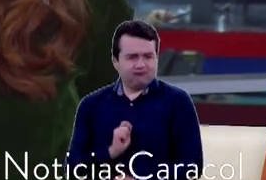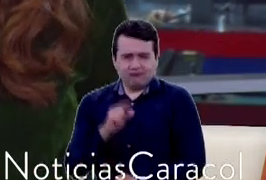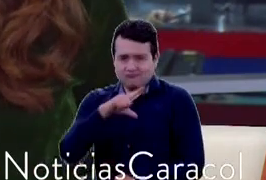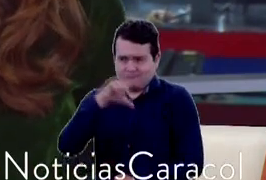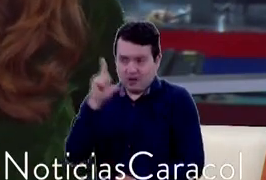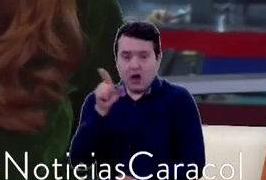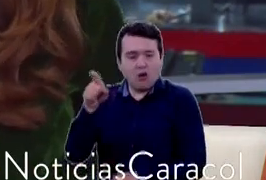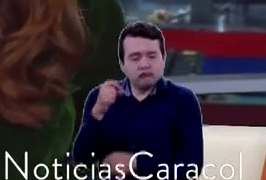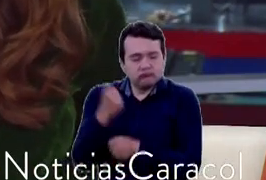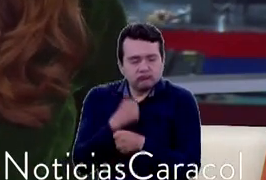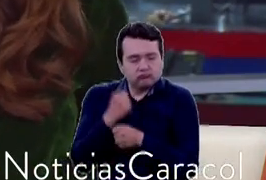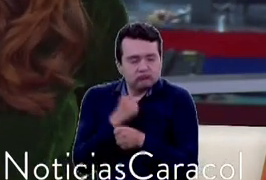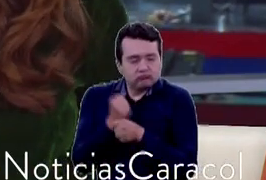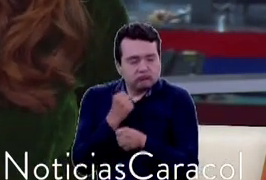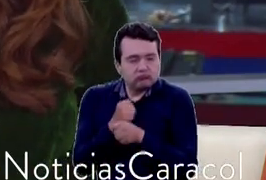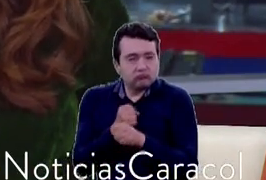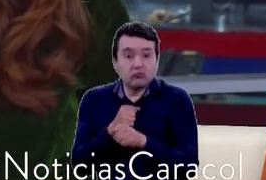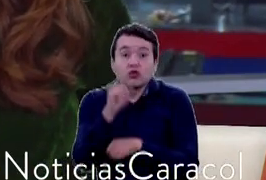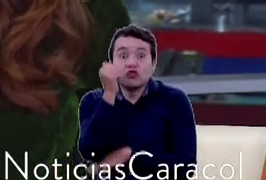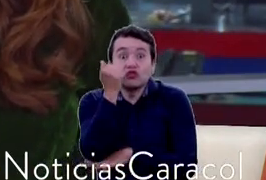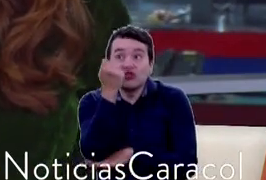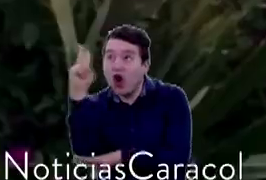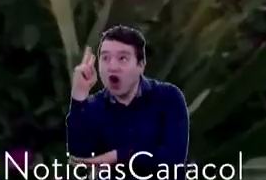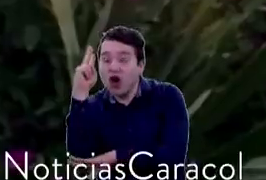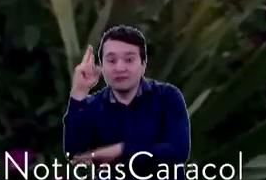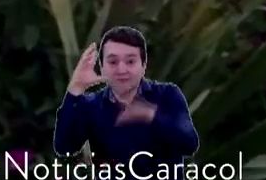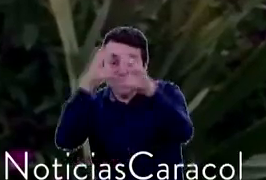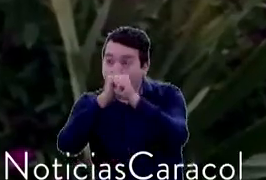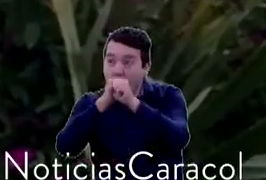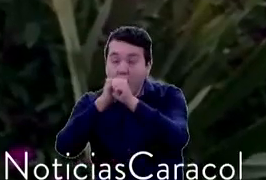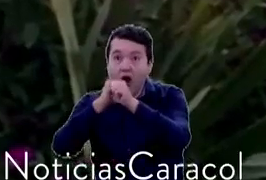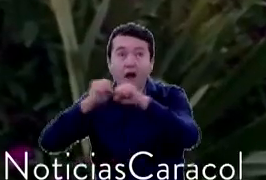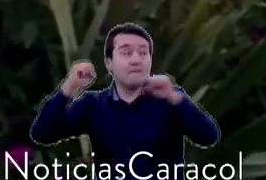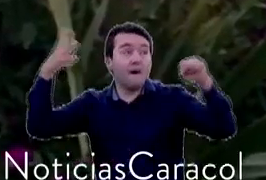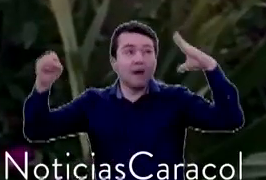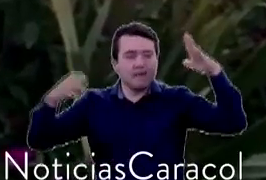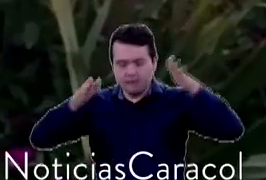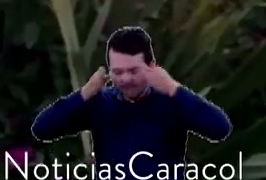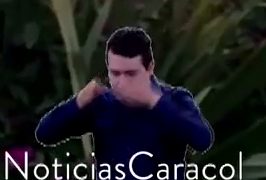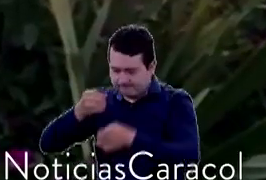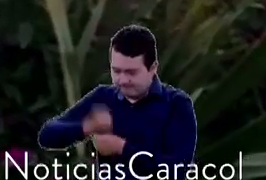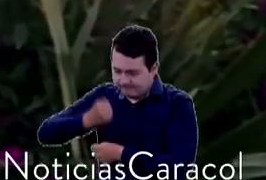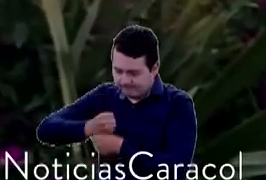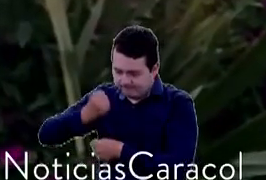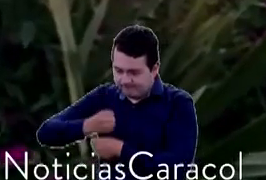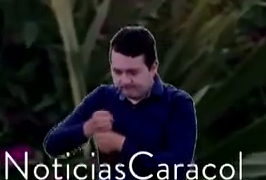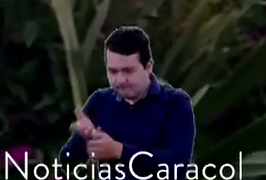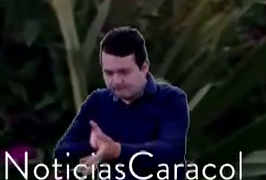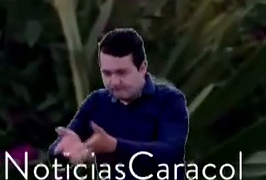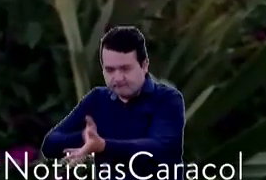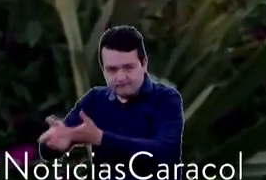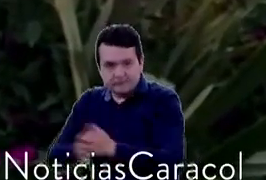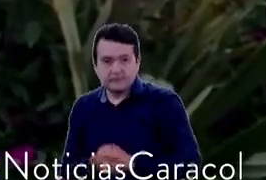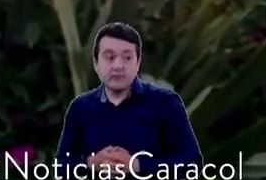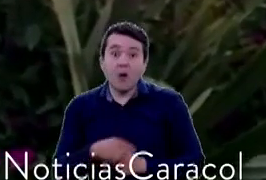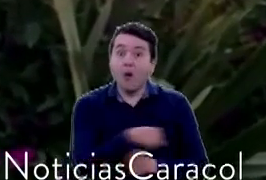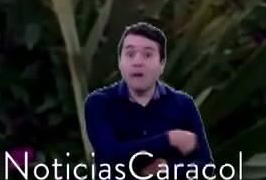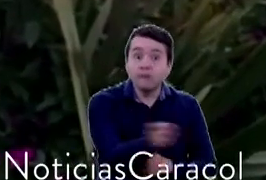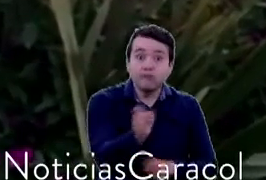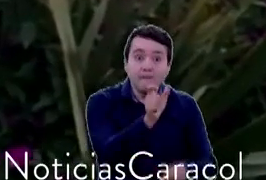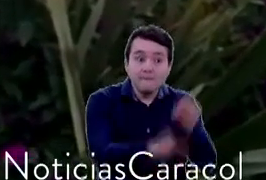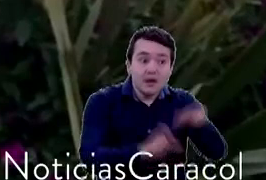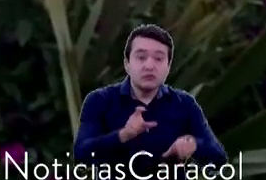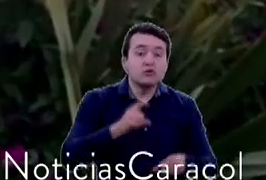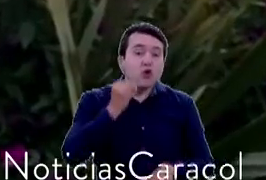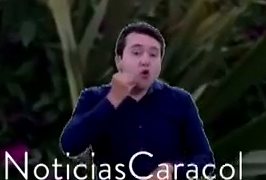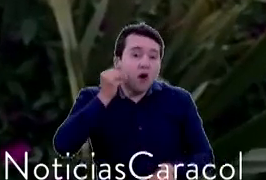escriben esperando un final feliz. Mientras muchos celebrarán el día de Navidad en sus hogares, otros permanecerán atentos